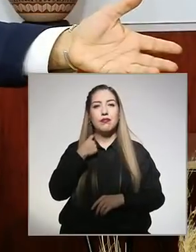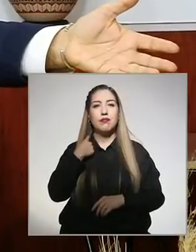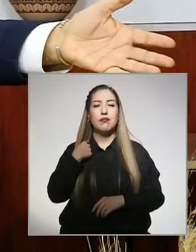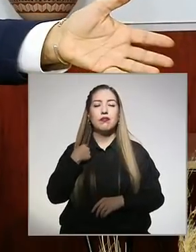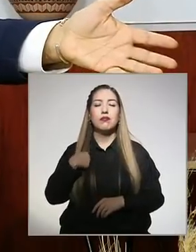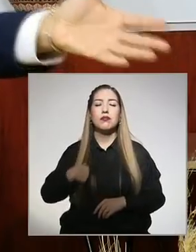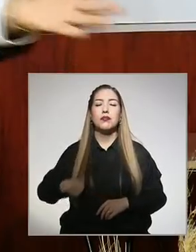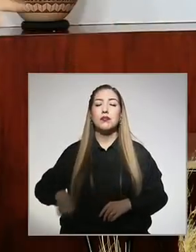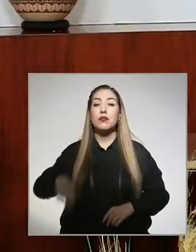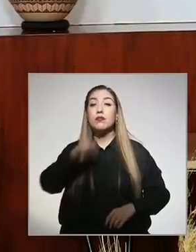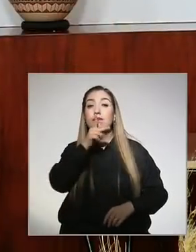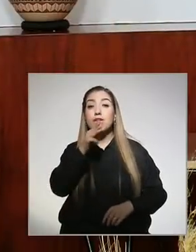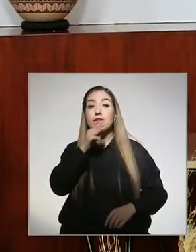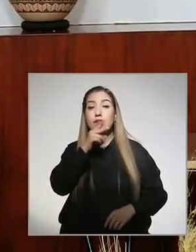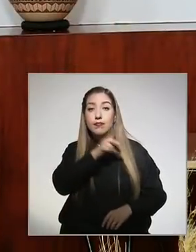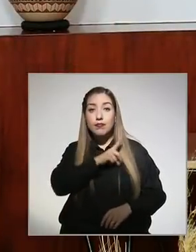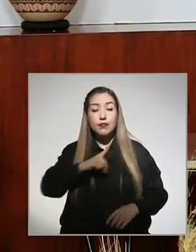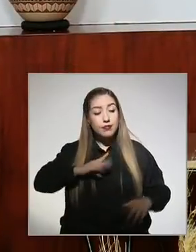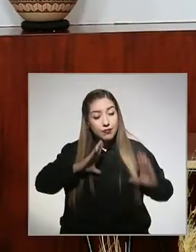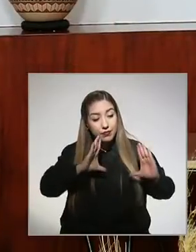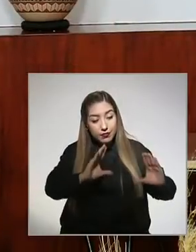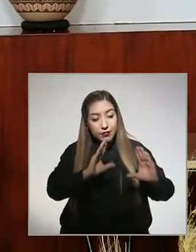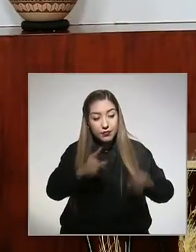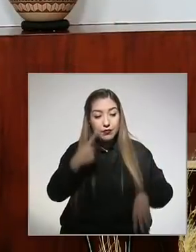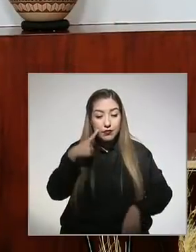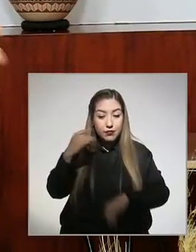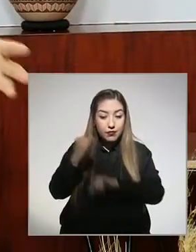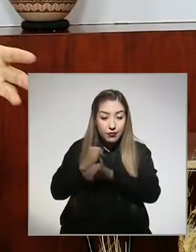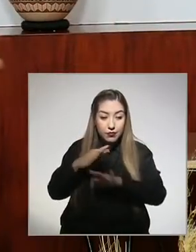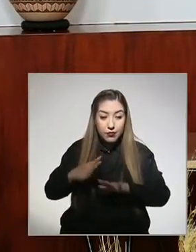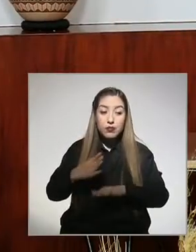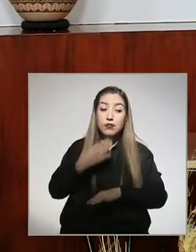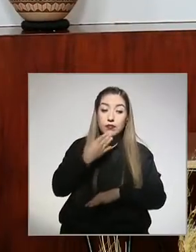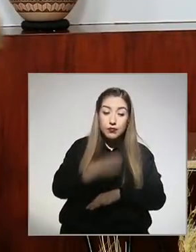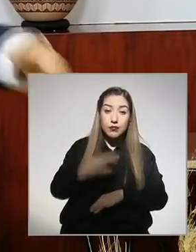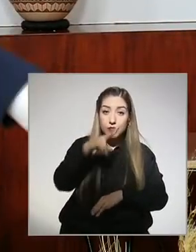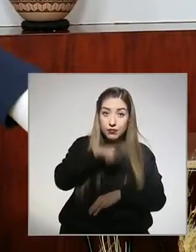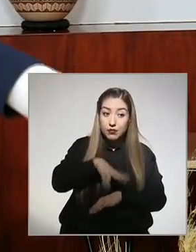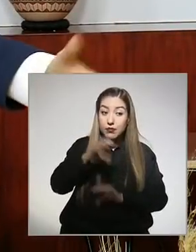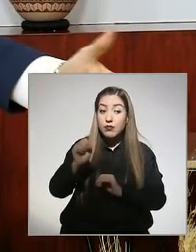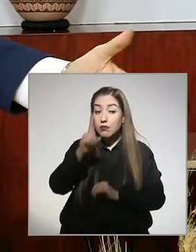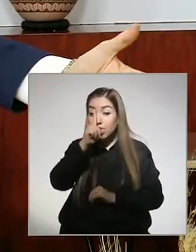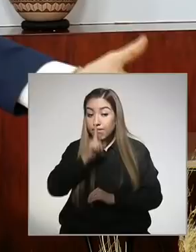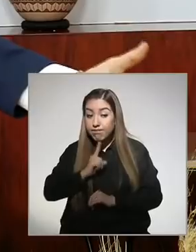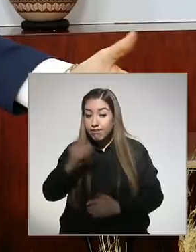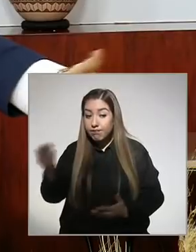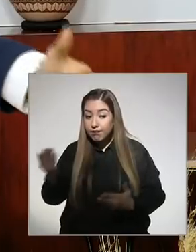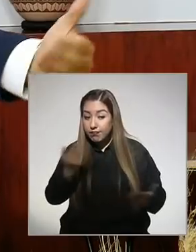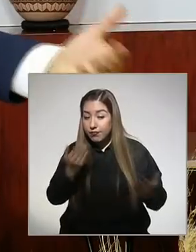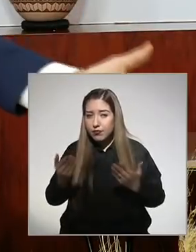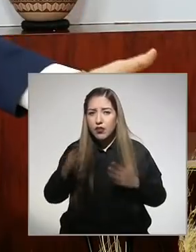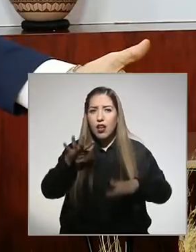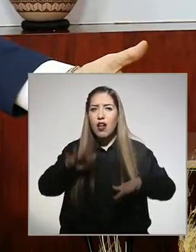a los hijos en cuanto a la discriminación de información, lo que es verdad, lo que no. Muchas